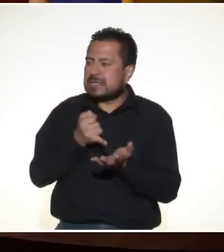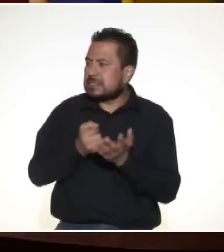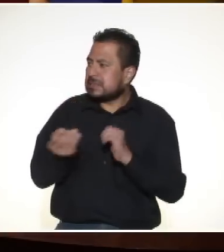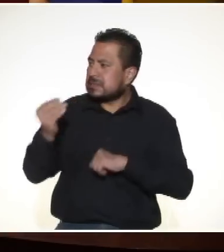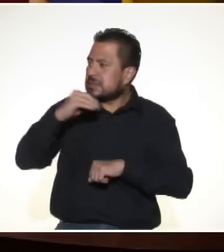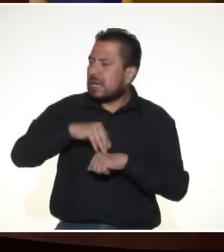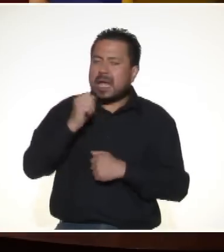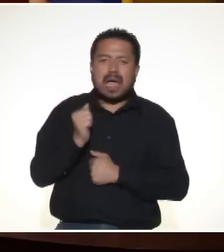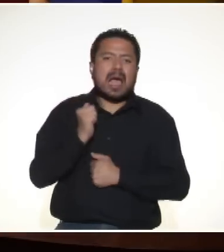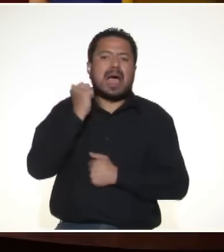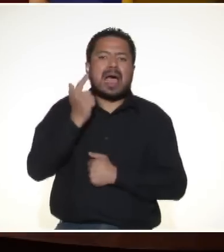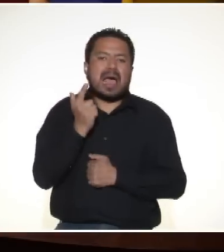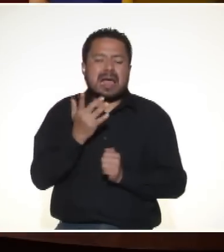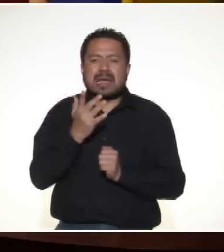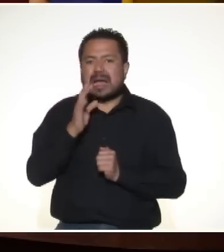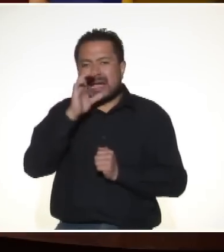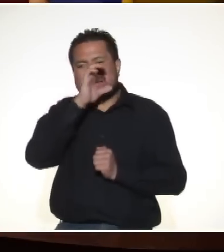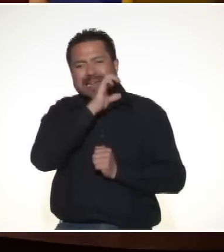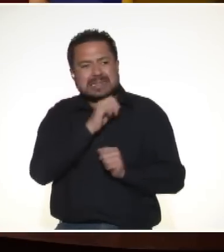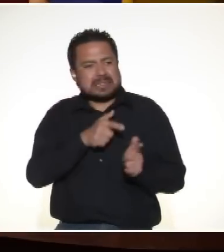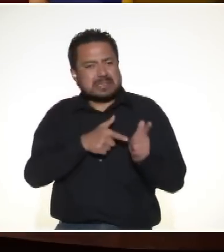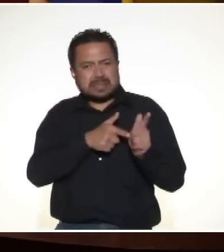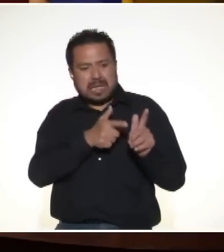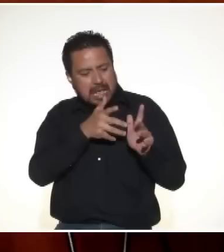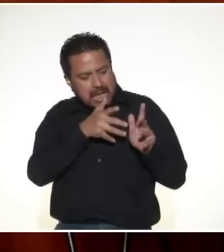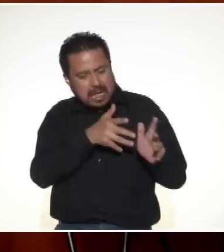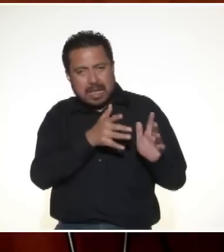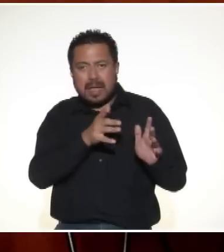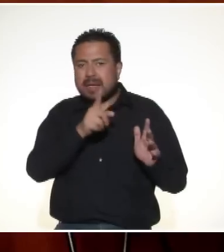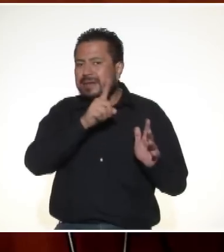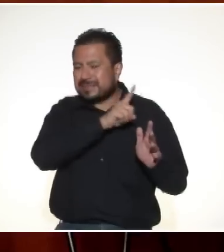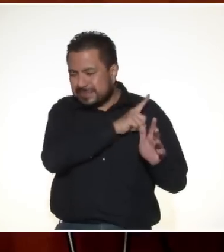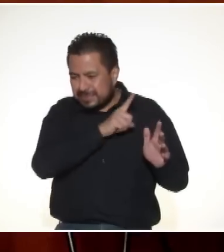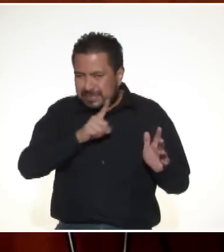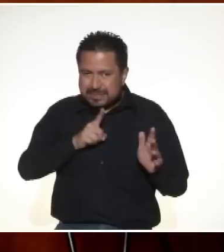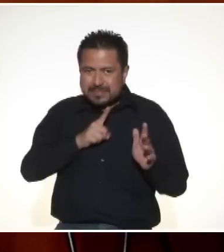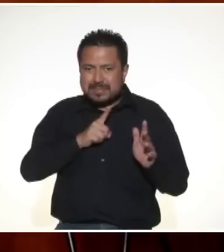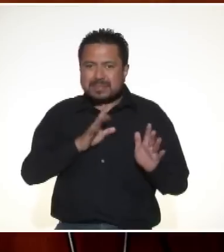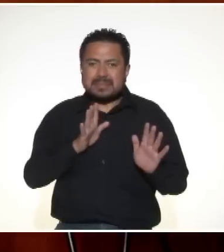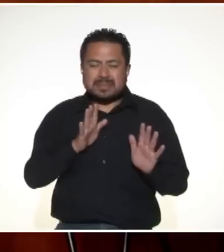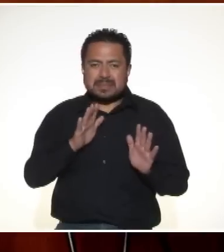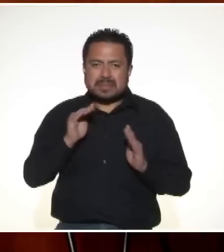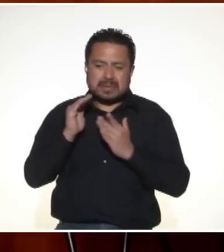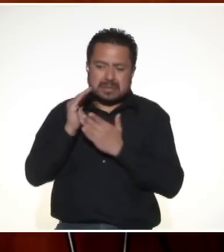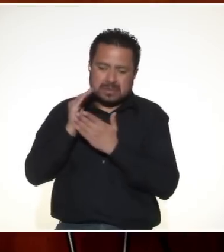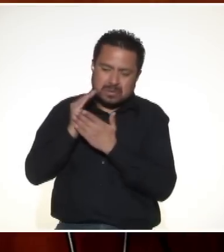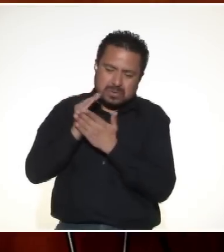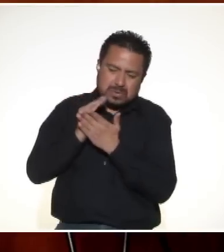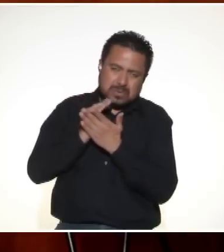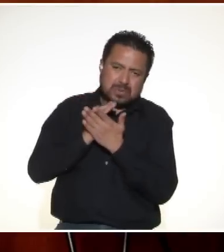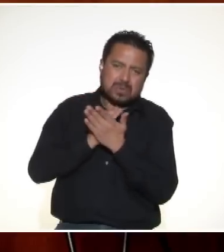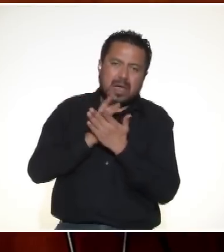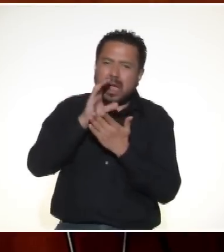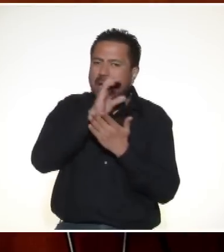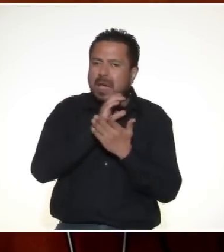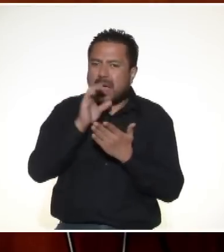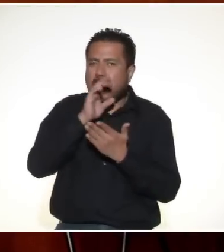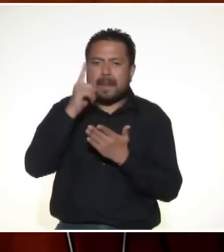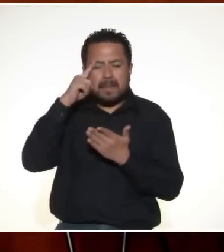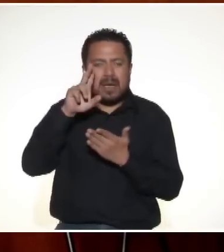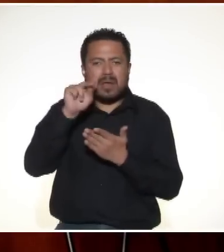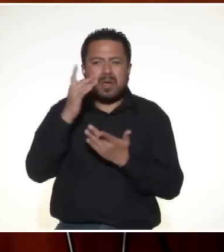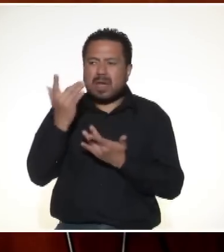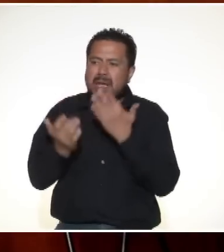o algo, el calor sigue ahí. Entonces, debemos permitir que baje la temperatura de la piel para que no se